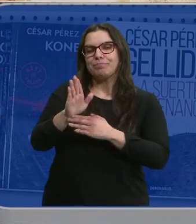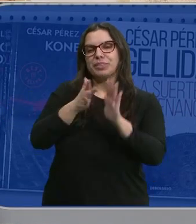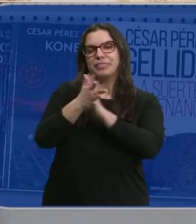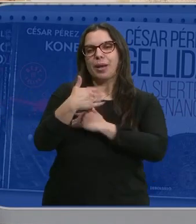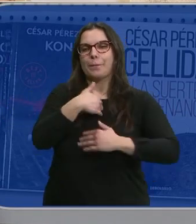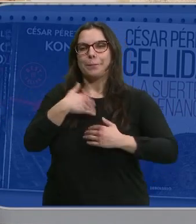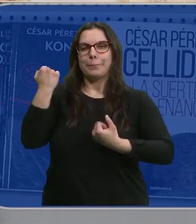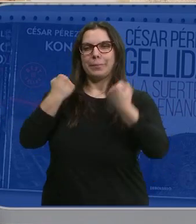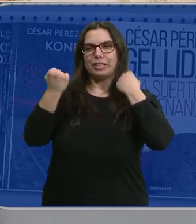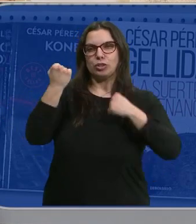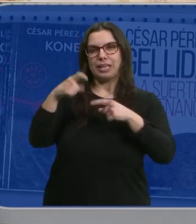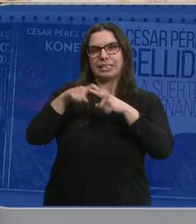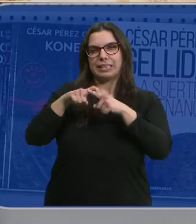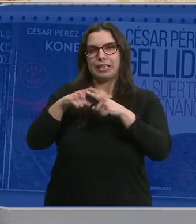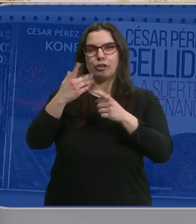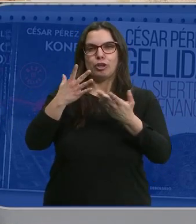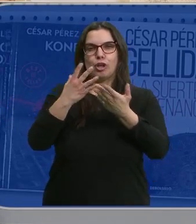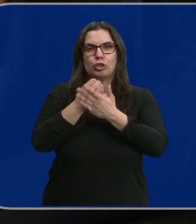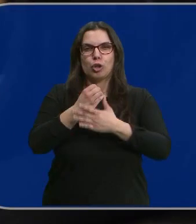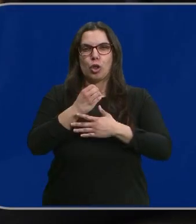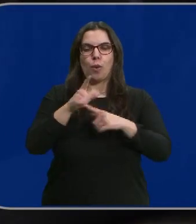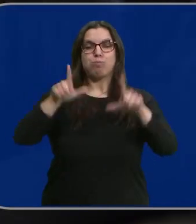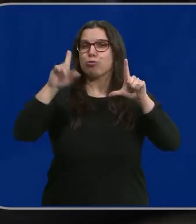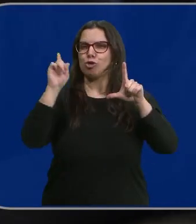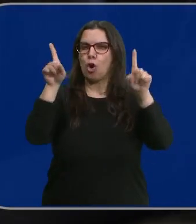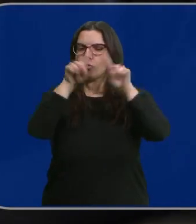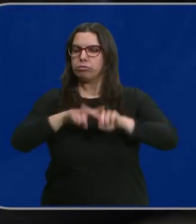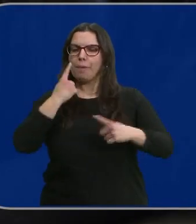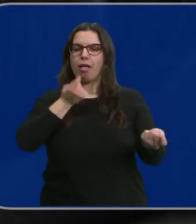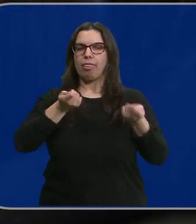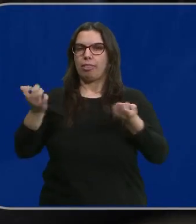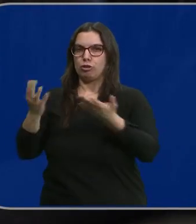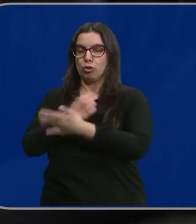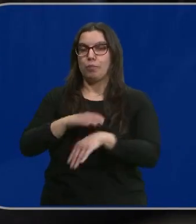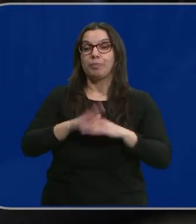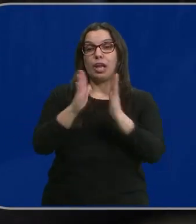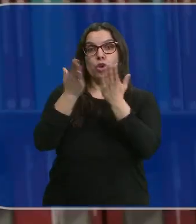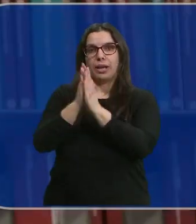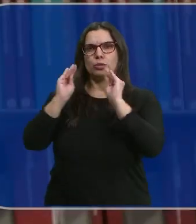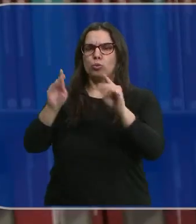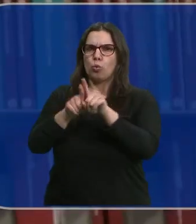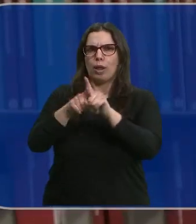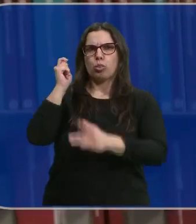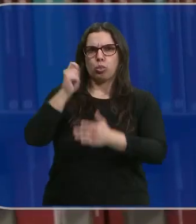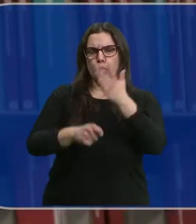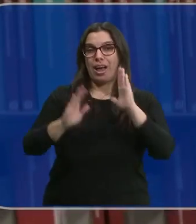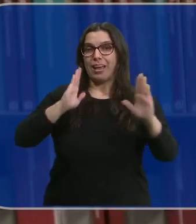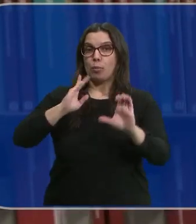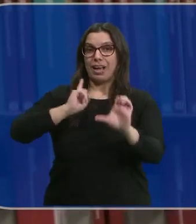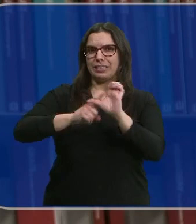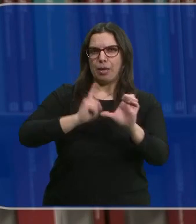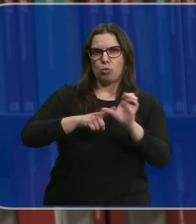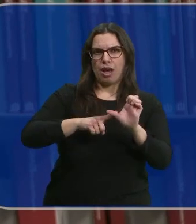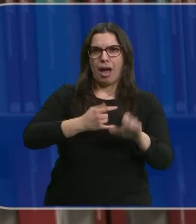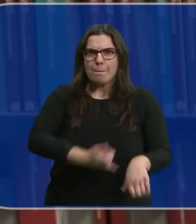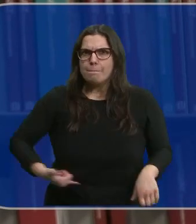ese personaje que lo maneja todo desde la sombra. Bajo Tierra Seca es una novela hostil en una Extremadura corrupta